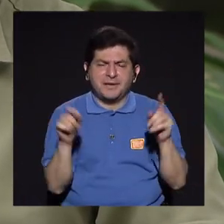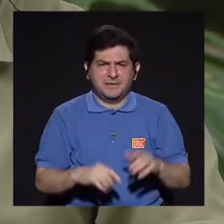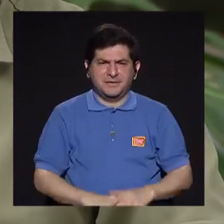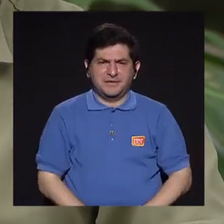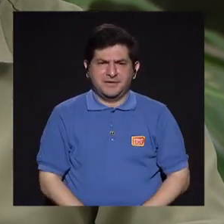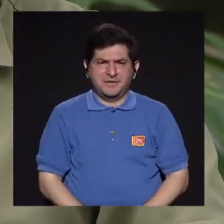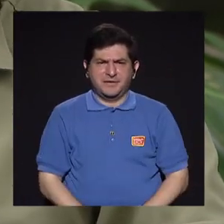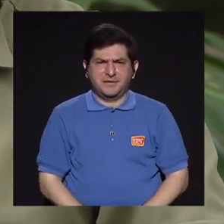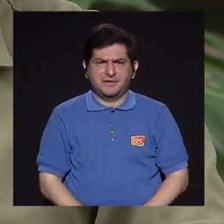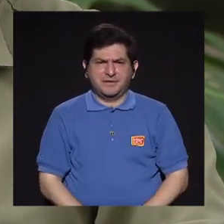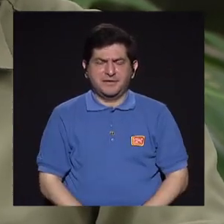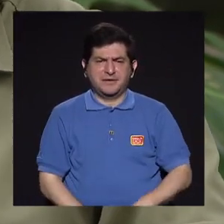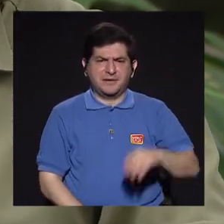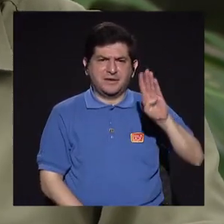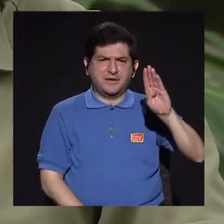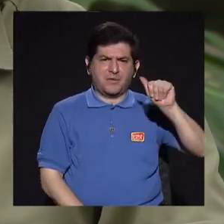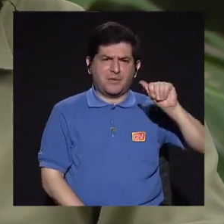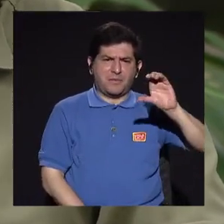Pero Bach apostaba